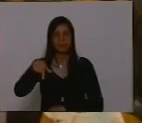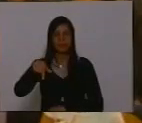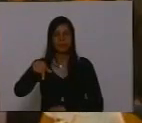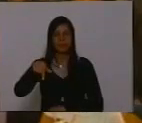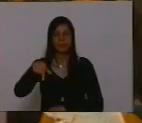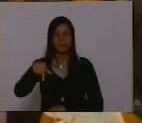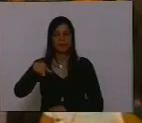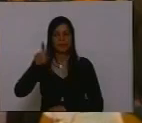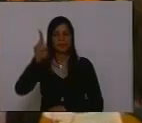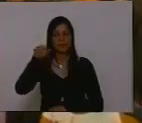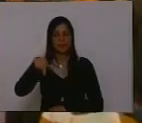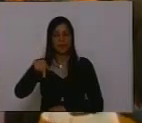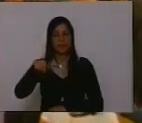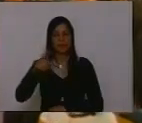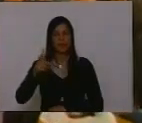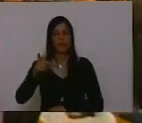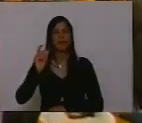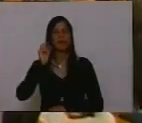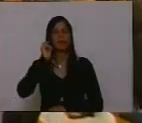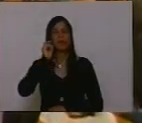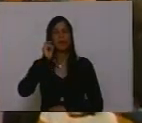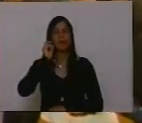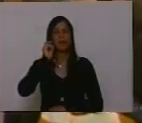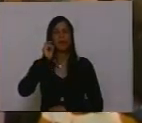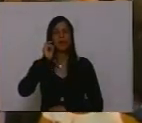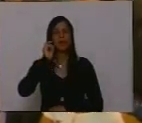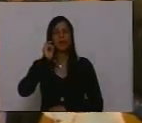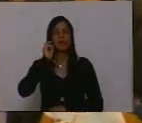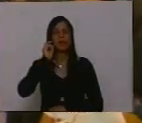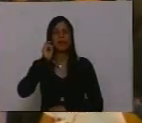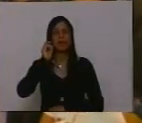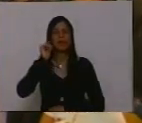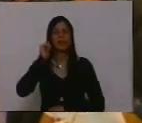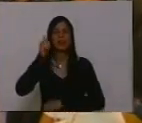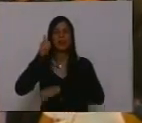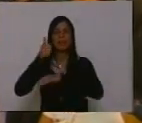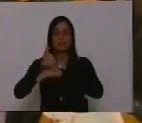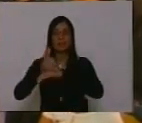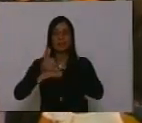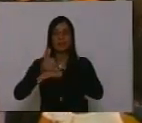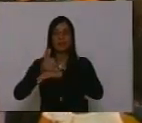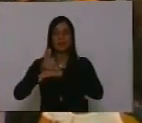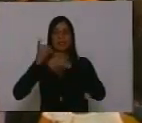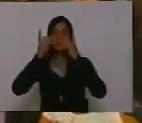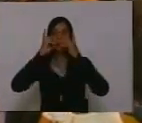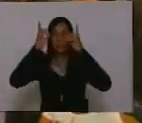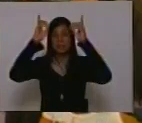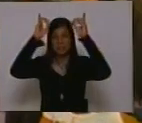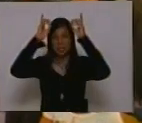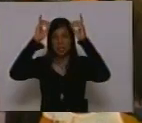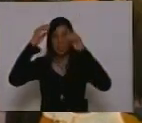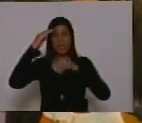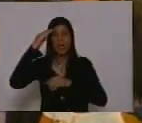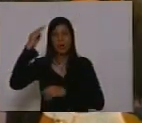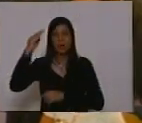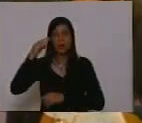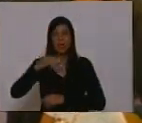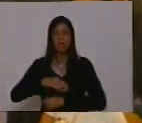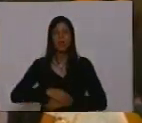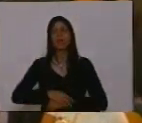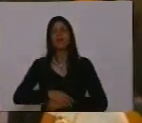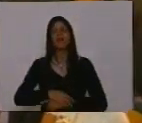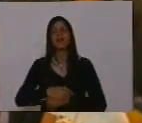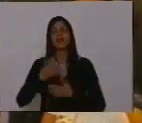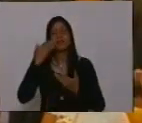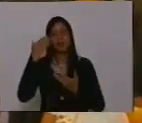ahorita la presidenta de la Asamblea Nacional, Delcy Rodríguez, que se encuentra un poquito indispuesta. Le